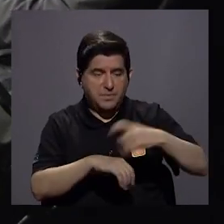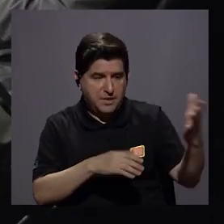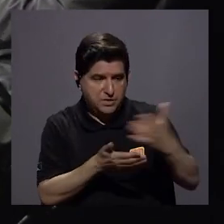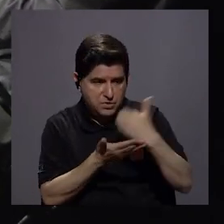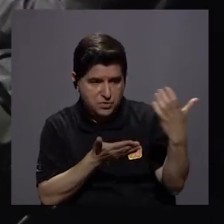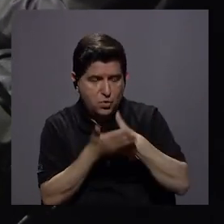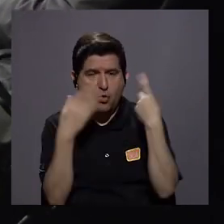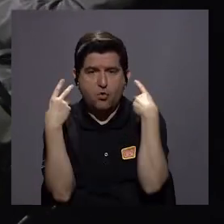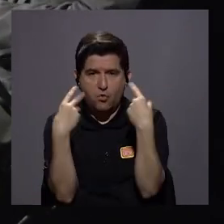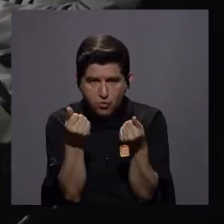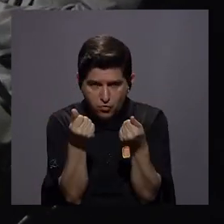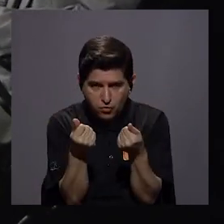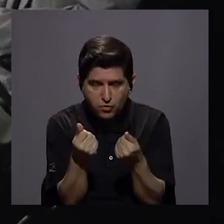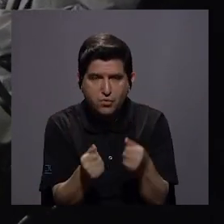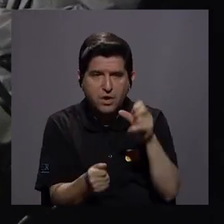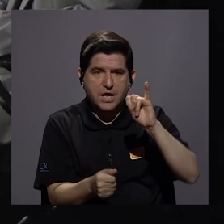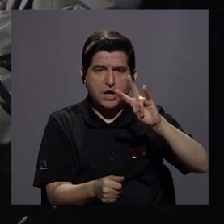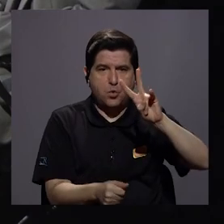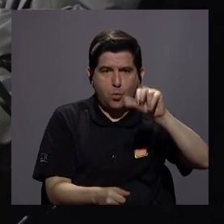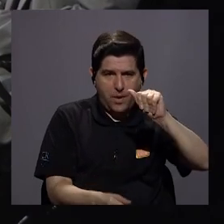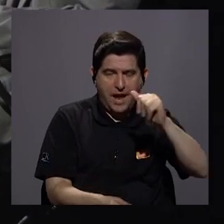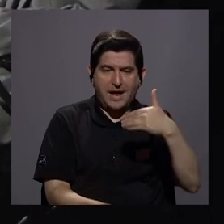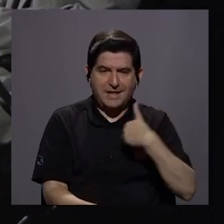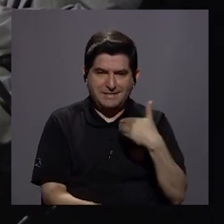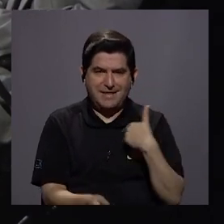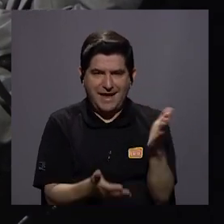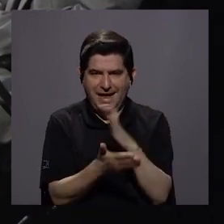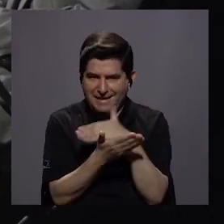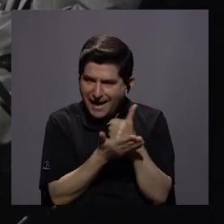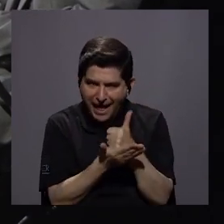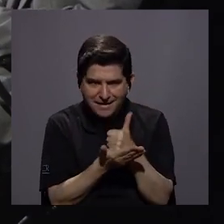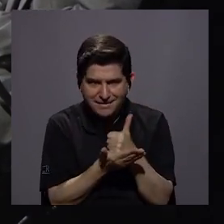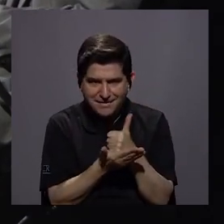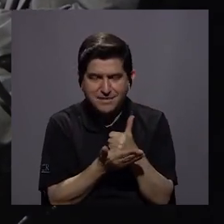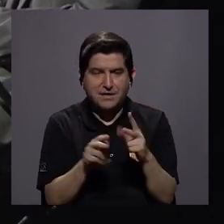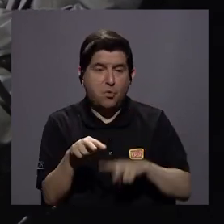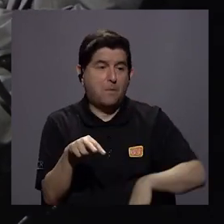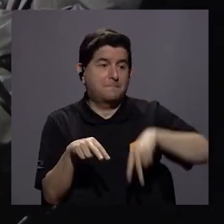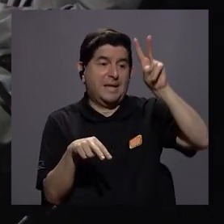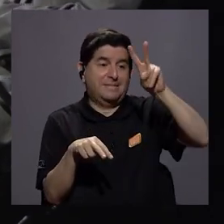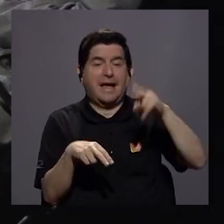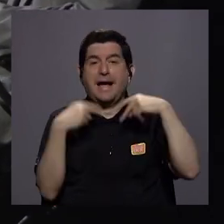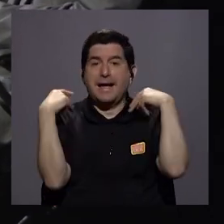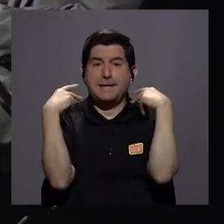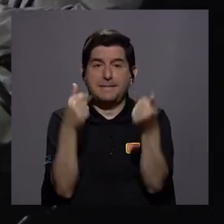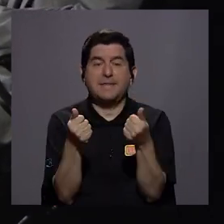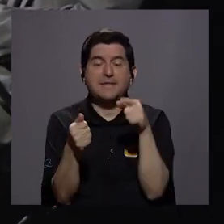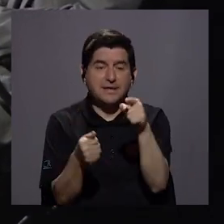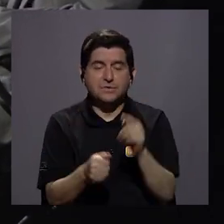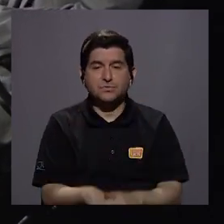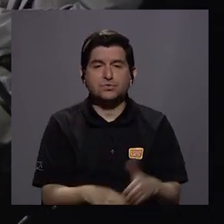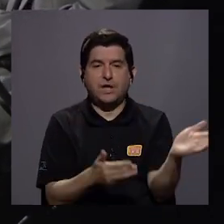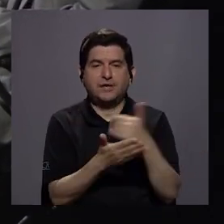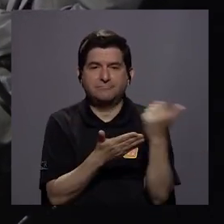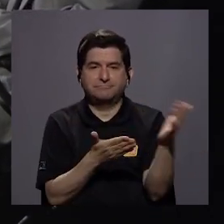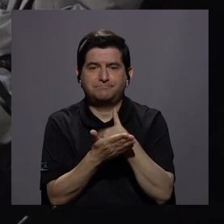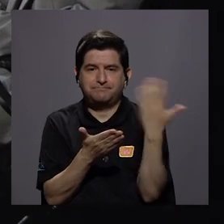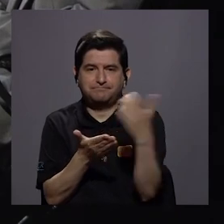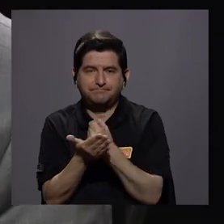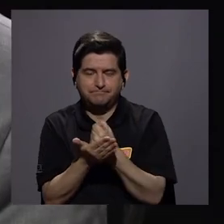de recaudación muy rápido, porque el IVA, si algo tiene la ventaja del IVA es que inmediatamente usted empieza a